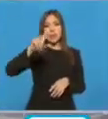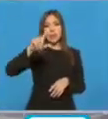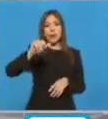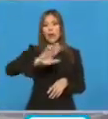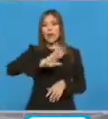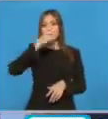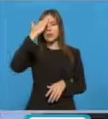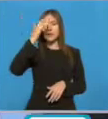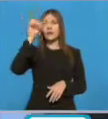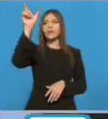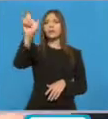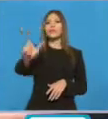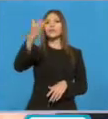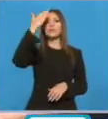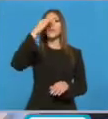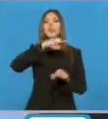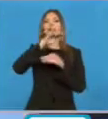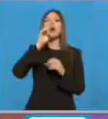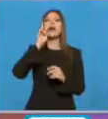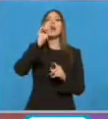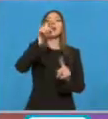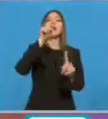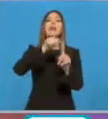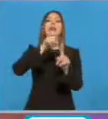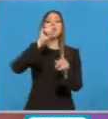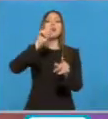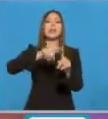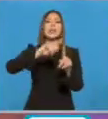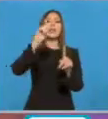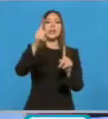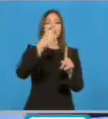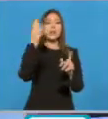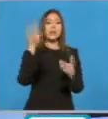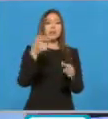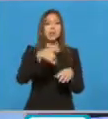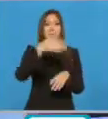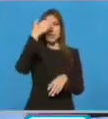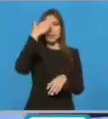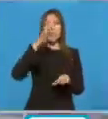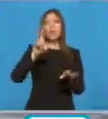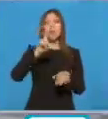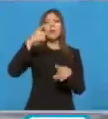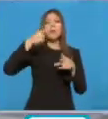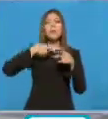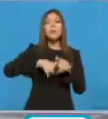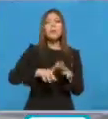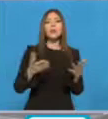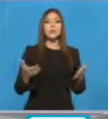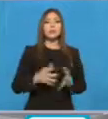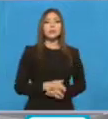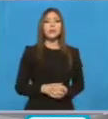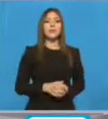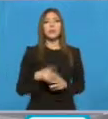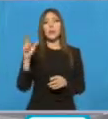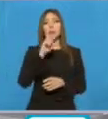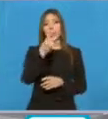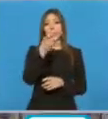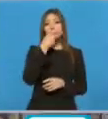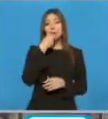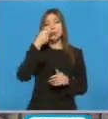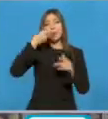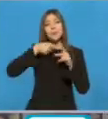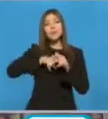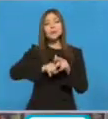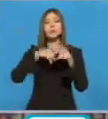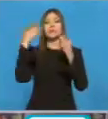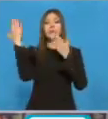nos comentas de su nombre, ¿no? De alguna manera, pero ya a manera de acción. ¿Tiene Sí, registrado? cuando él empieza a tener sus estudios, Sí. y una